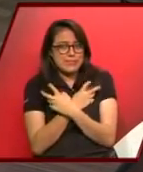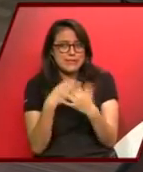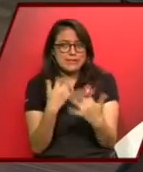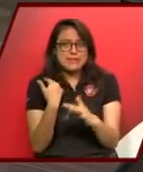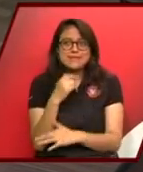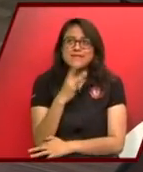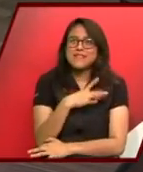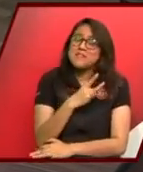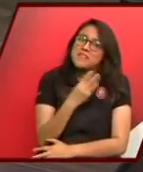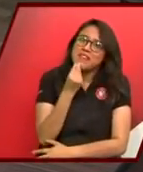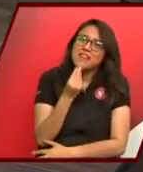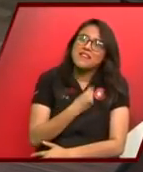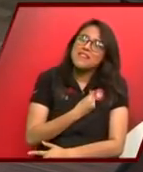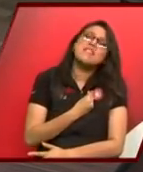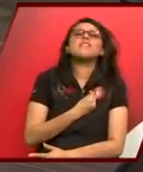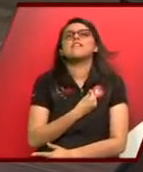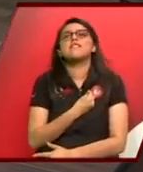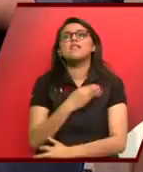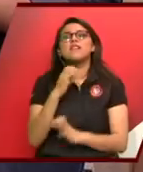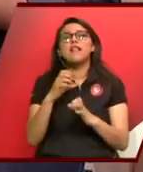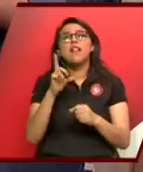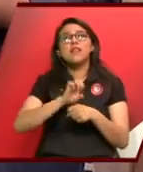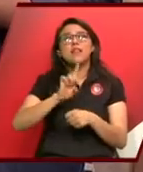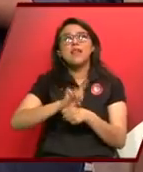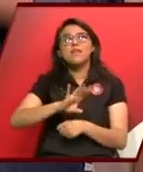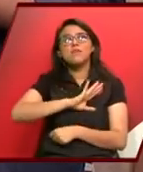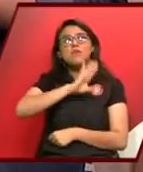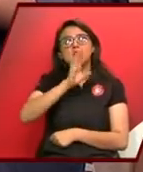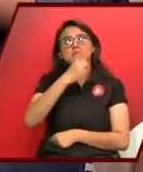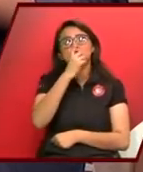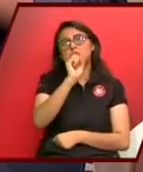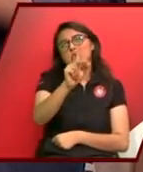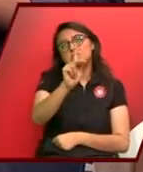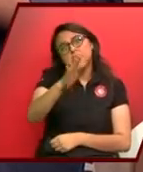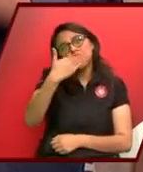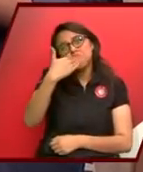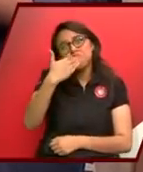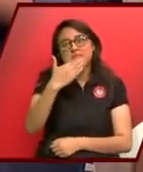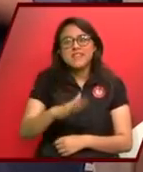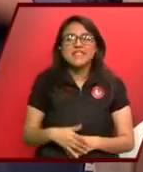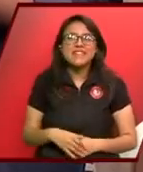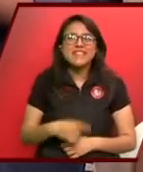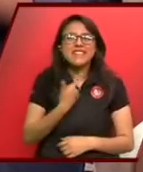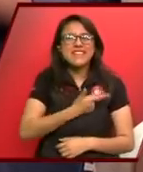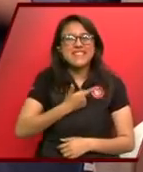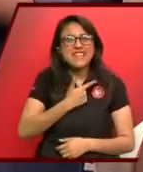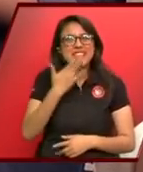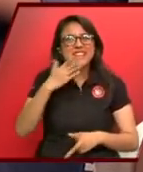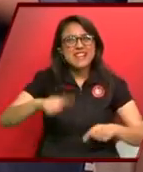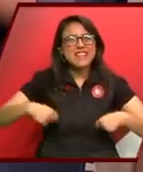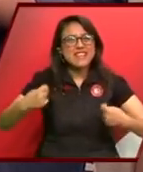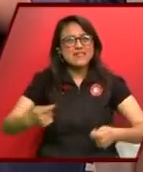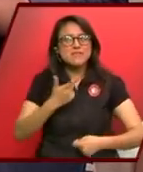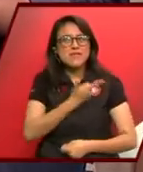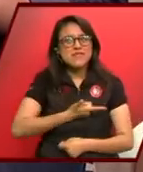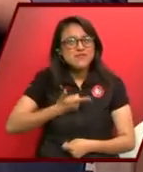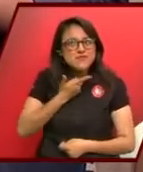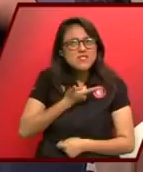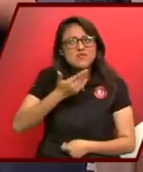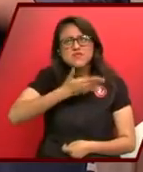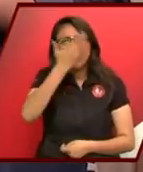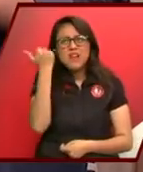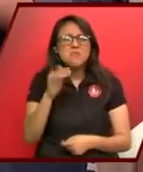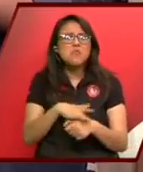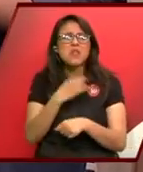bueno. Y que, no, que espera Día de Muertos, que quién sabe qué. Bueno, está bien. Ahí está. Me encantan nuestras tradiciones. No sé por qué nos